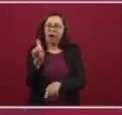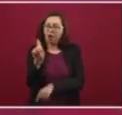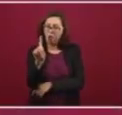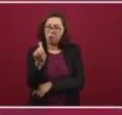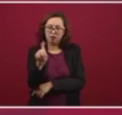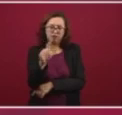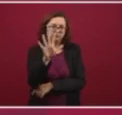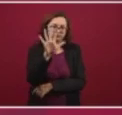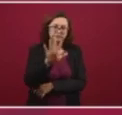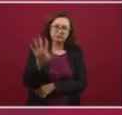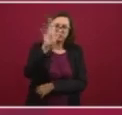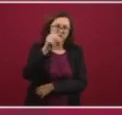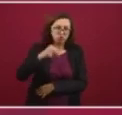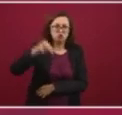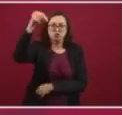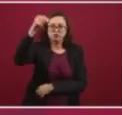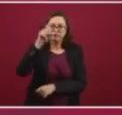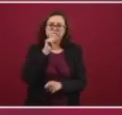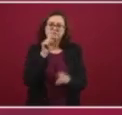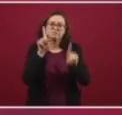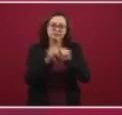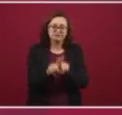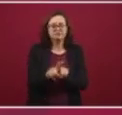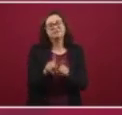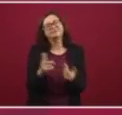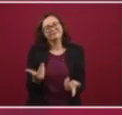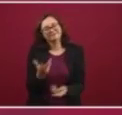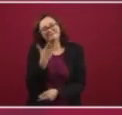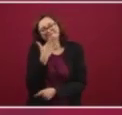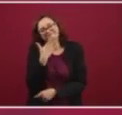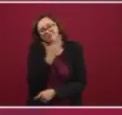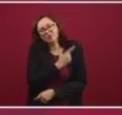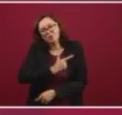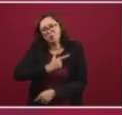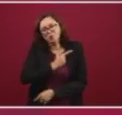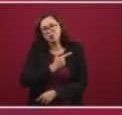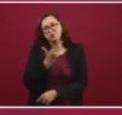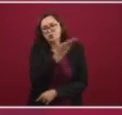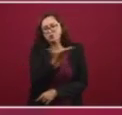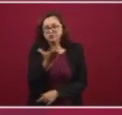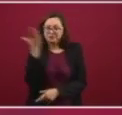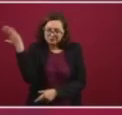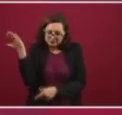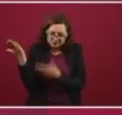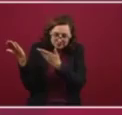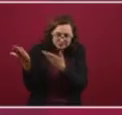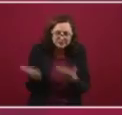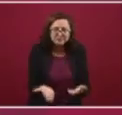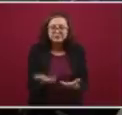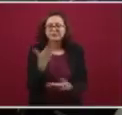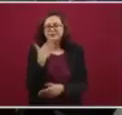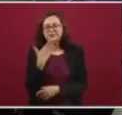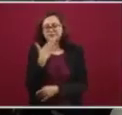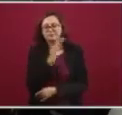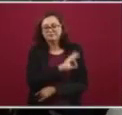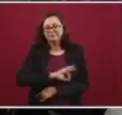el norte. Y qué bien que están aquí ustedes, felicidades.